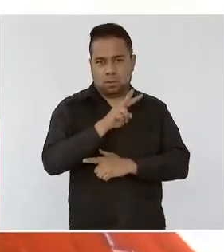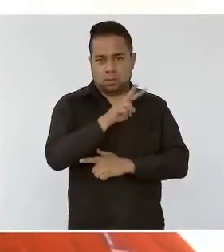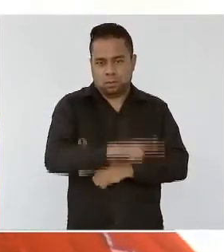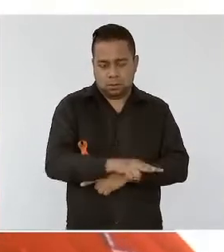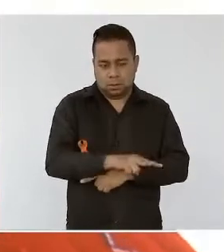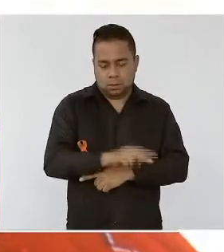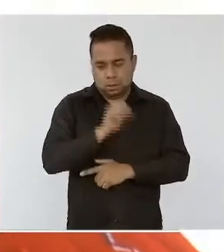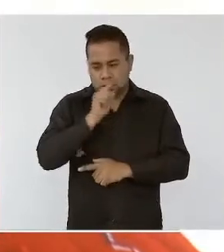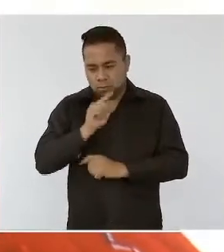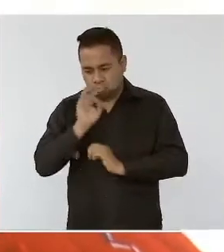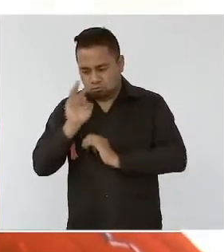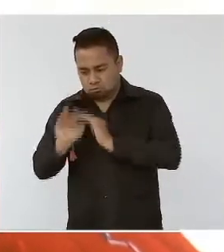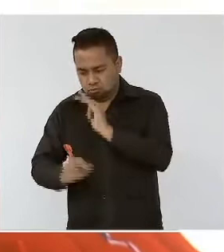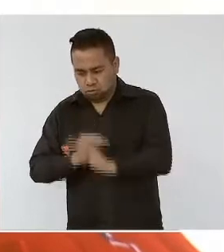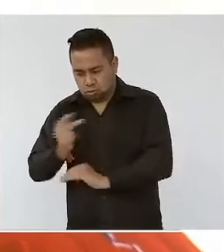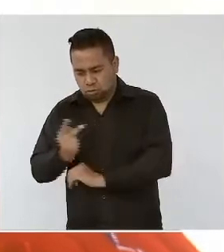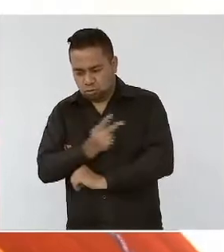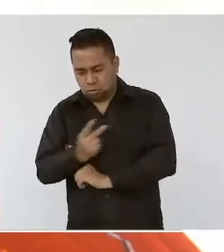y la ternura.